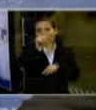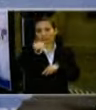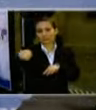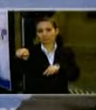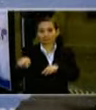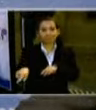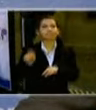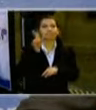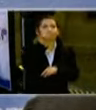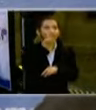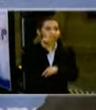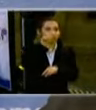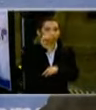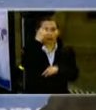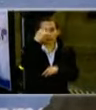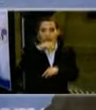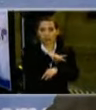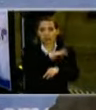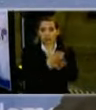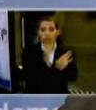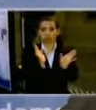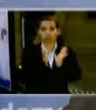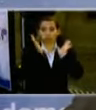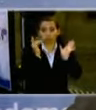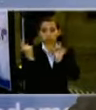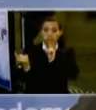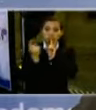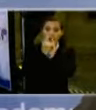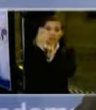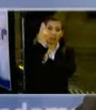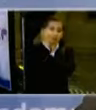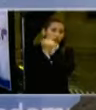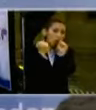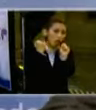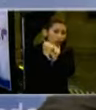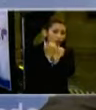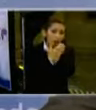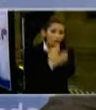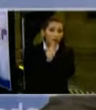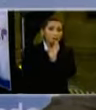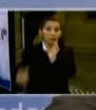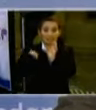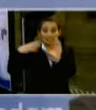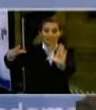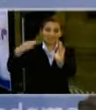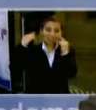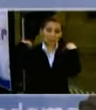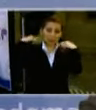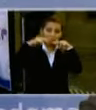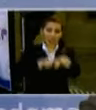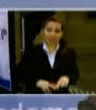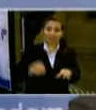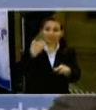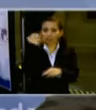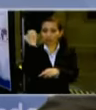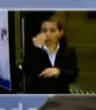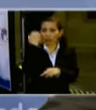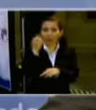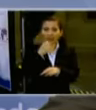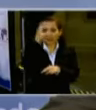cual para mí es muy grata sorpresa encontrarla después de 25 años, porque fue mi maestra en la Facultad de Ciencias